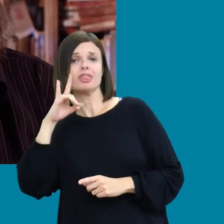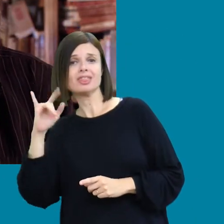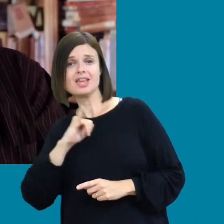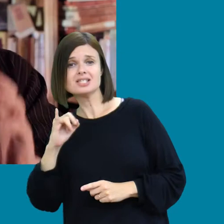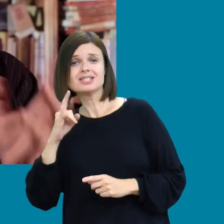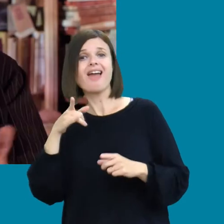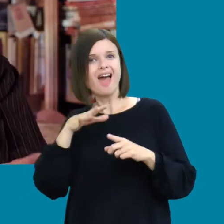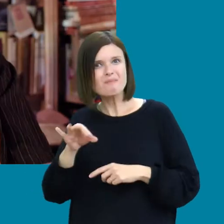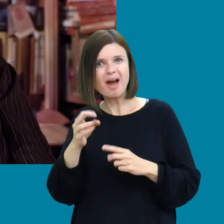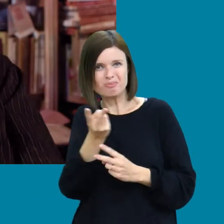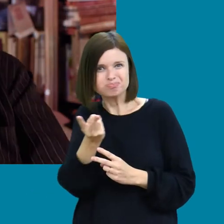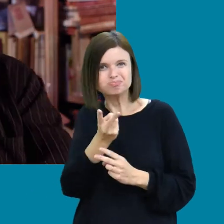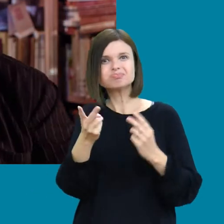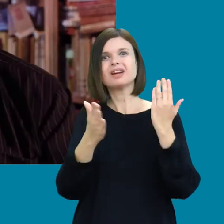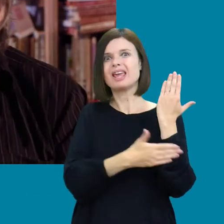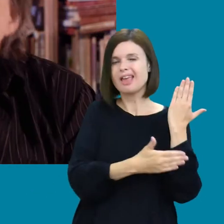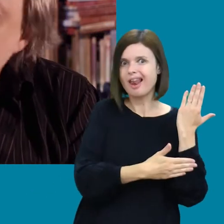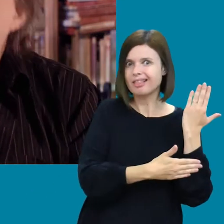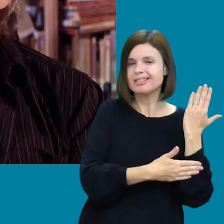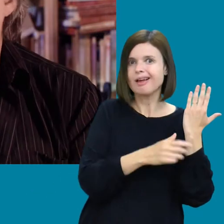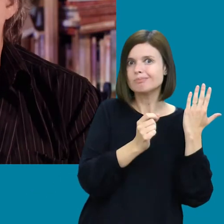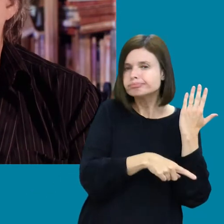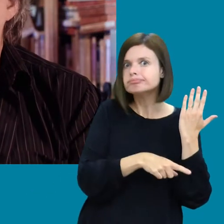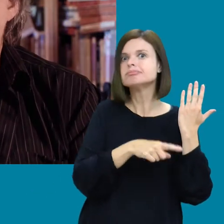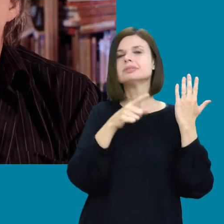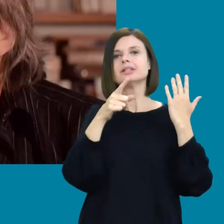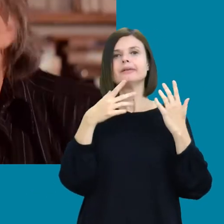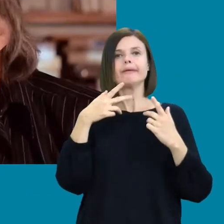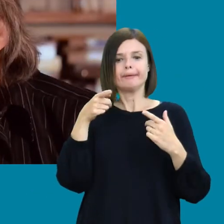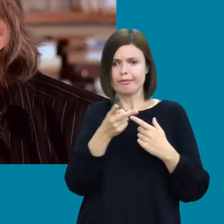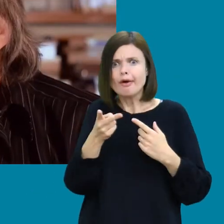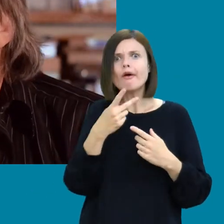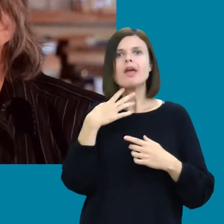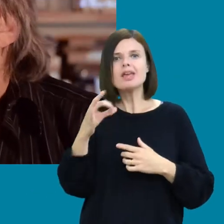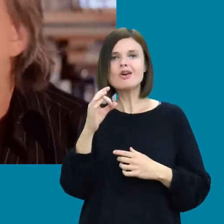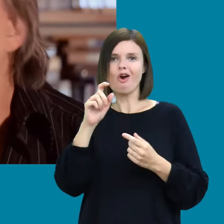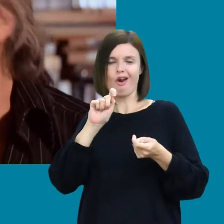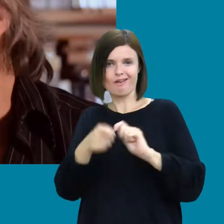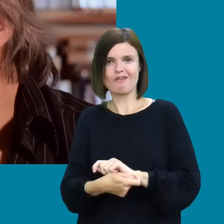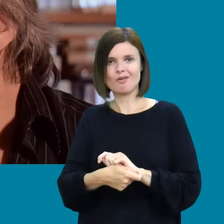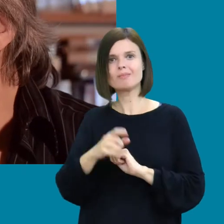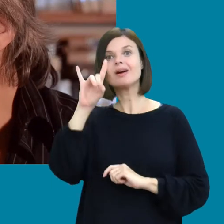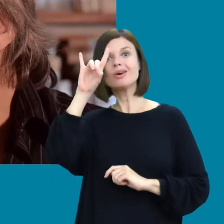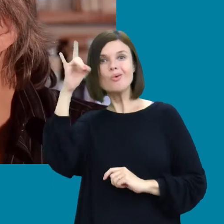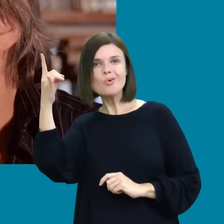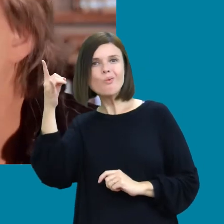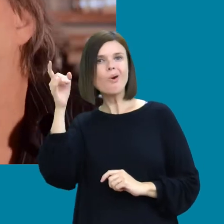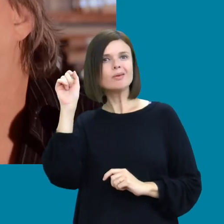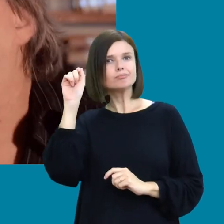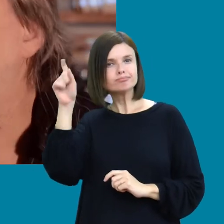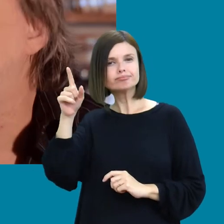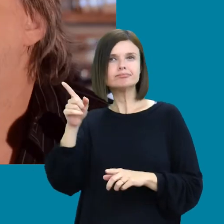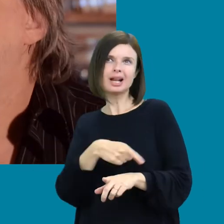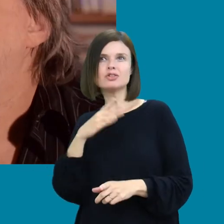hermanos izquierdistas, son hijos de la reforma. En Uruguay empalma con la tradición vallista, y hay